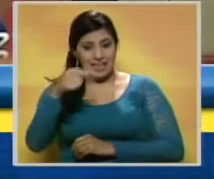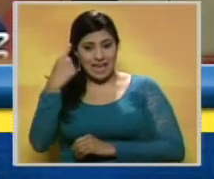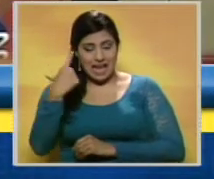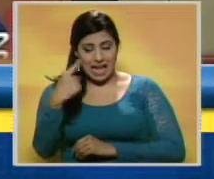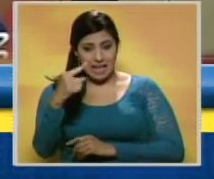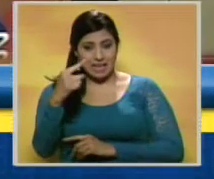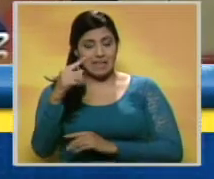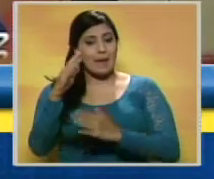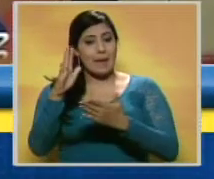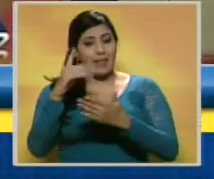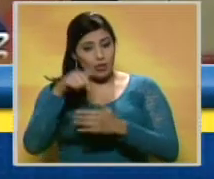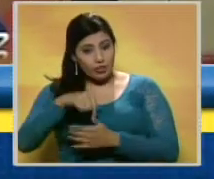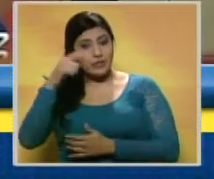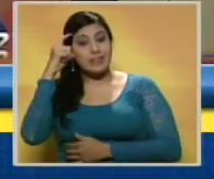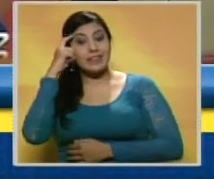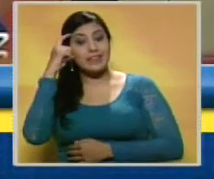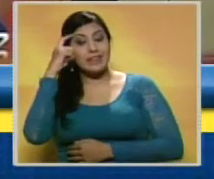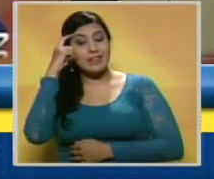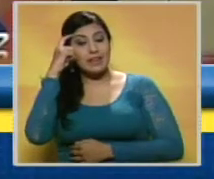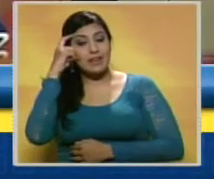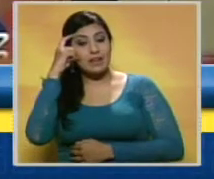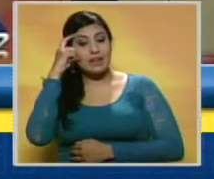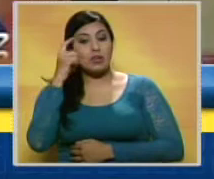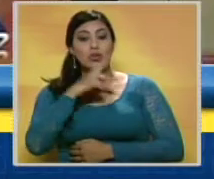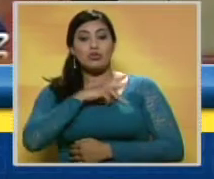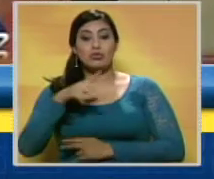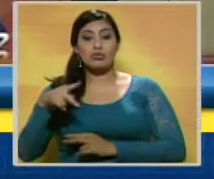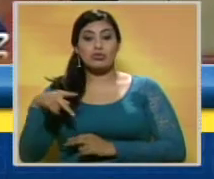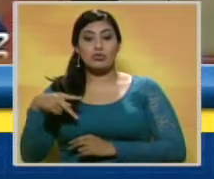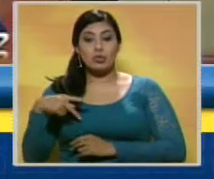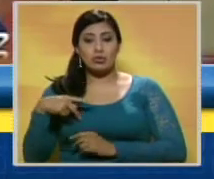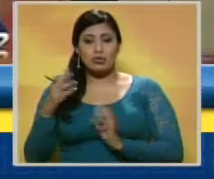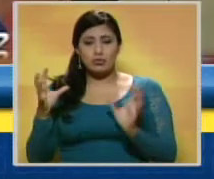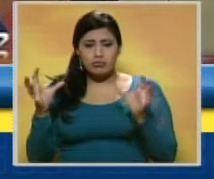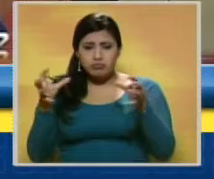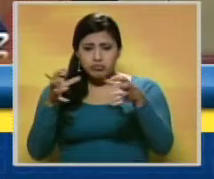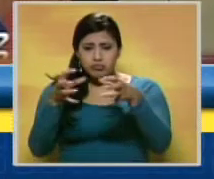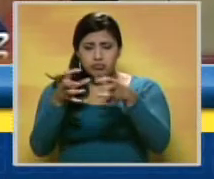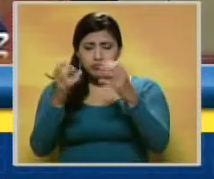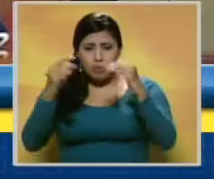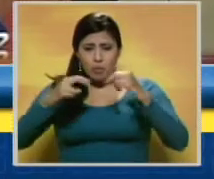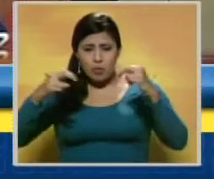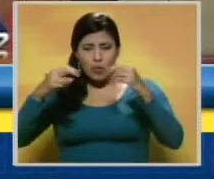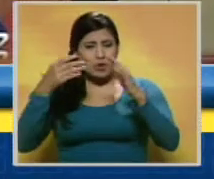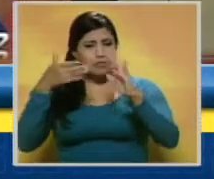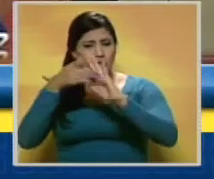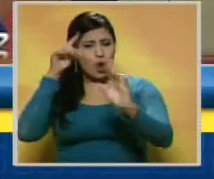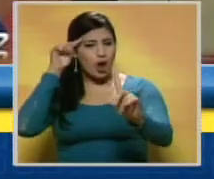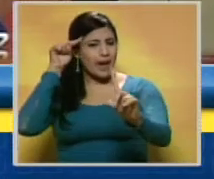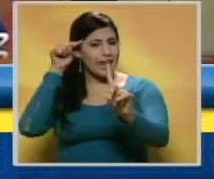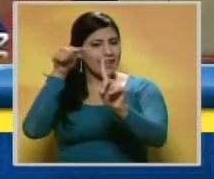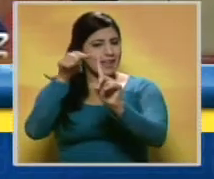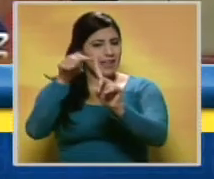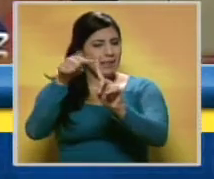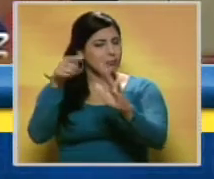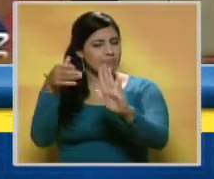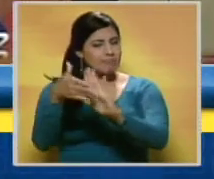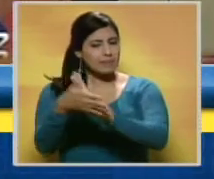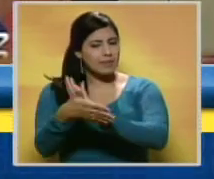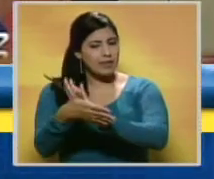también, a que en el día de hoy nos concentremos en la causa común que